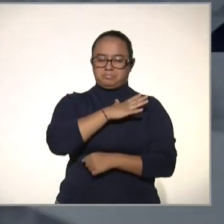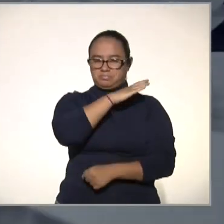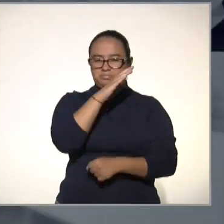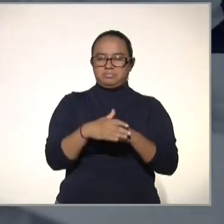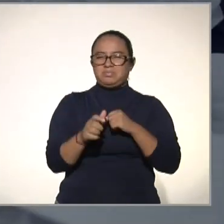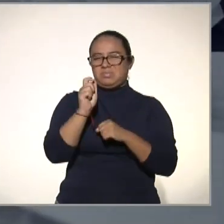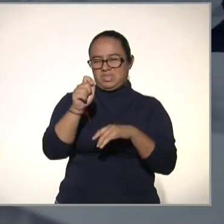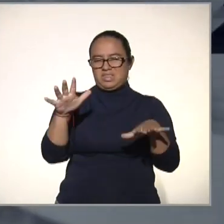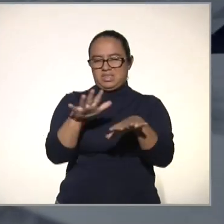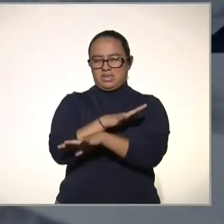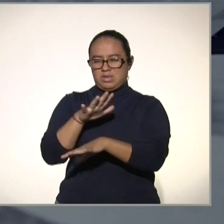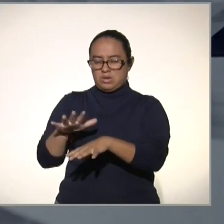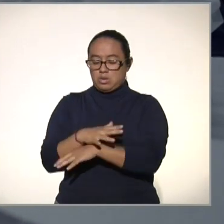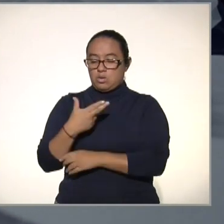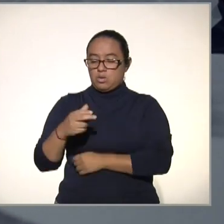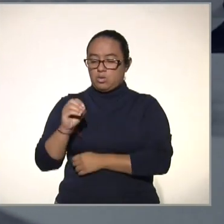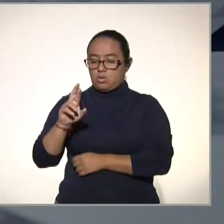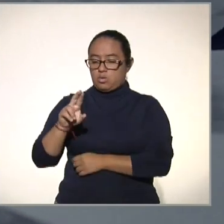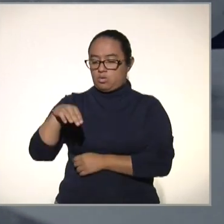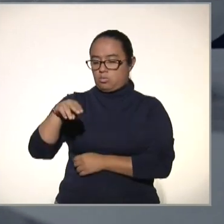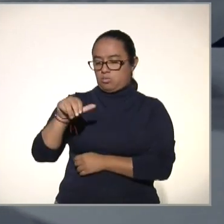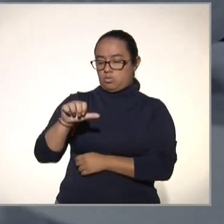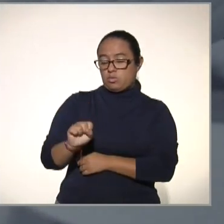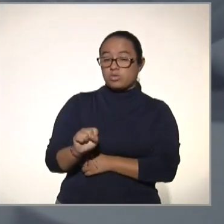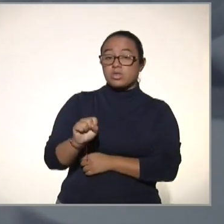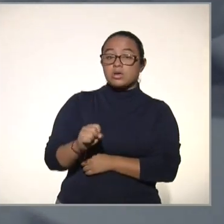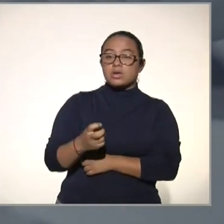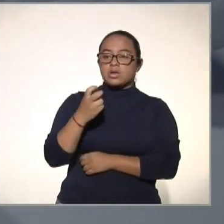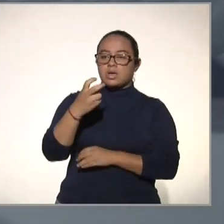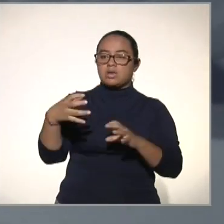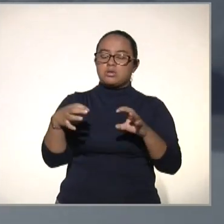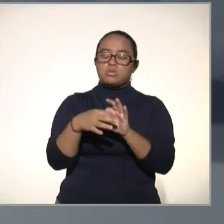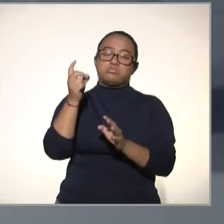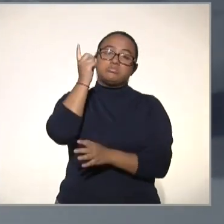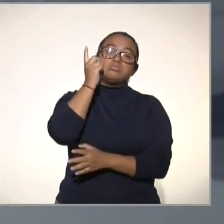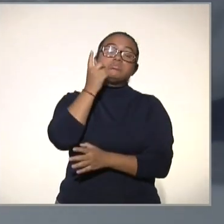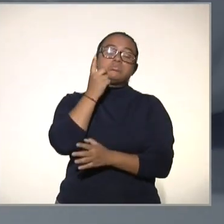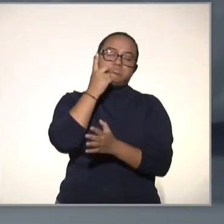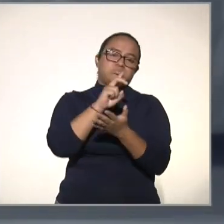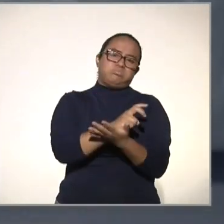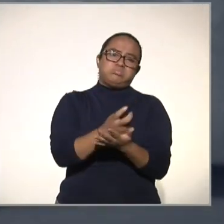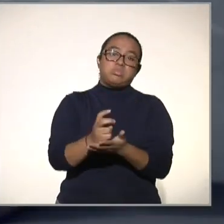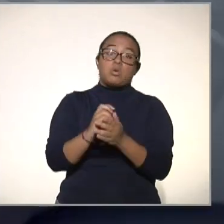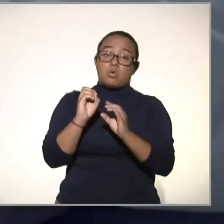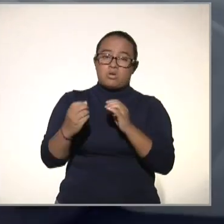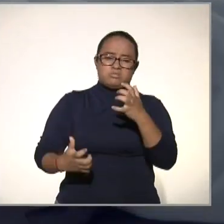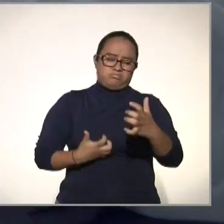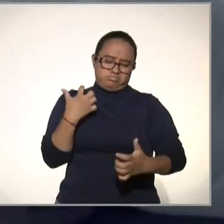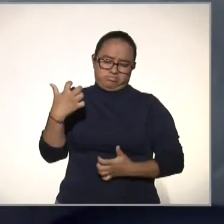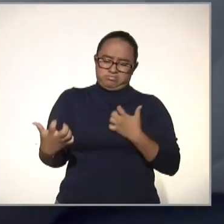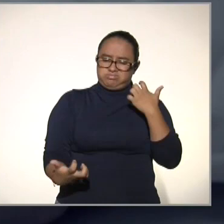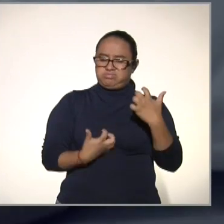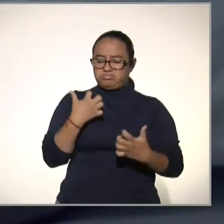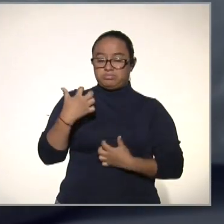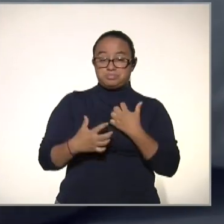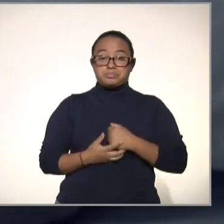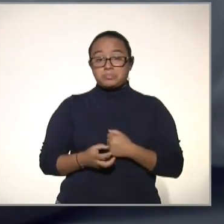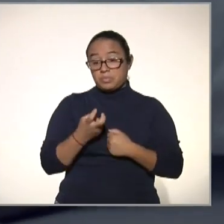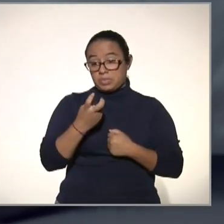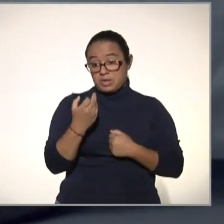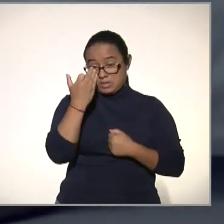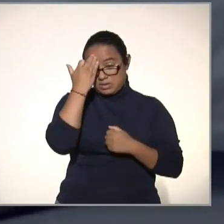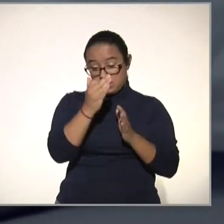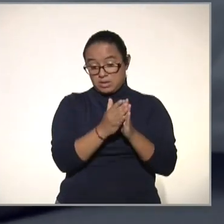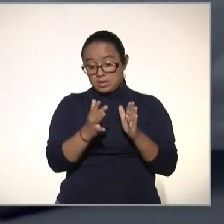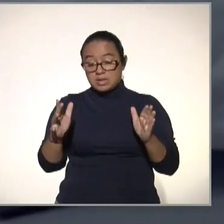cambio hormonal asociado a ella, produce insomnio e irritabilidad. En esta etapa,